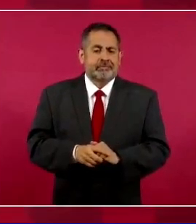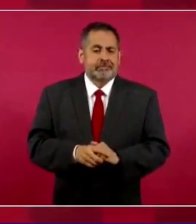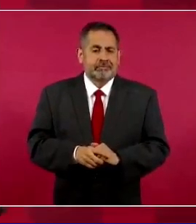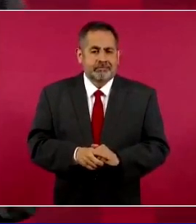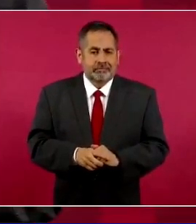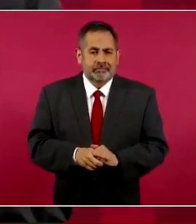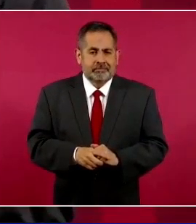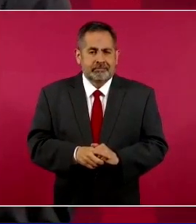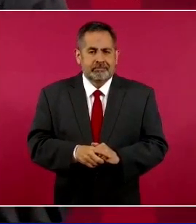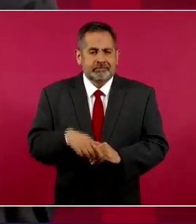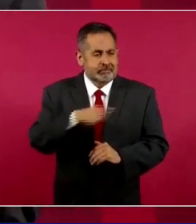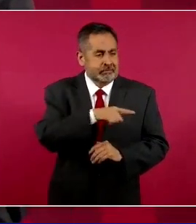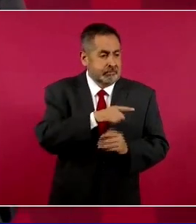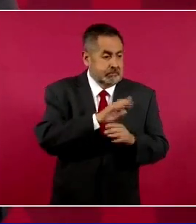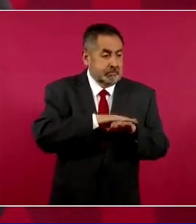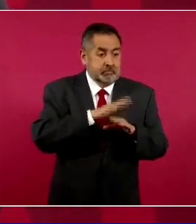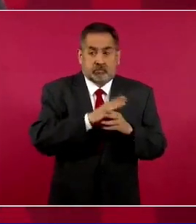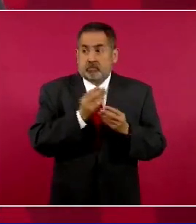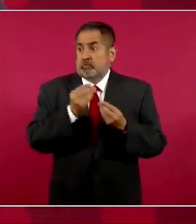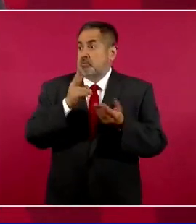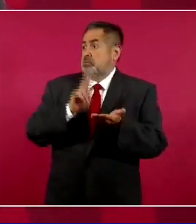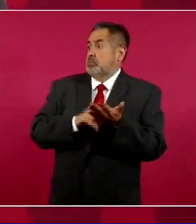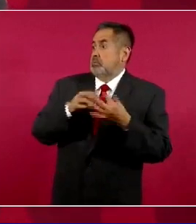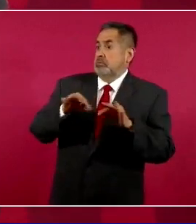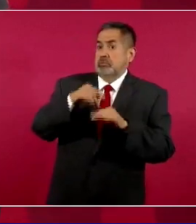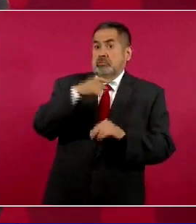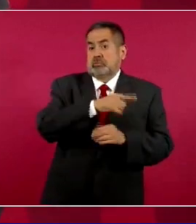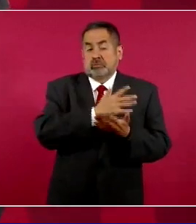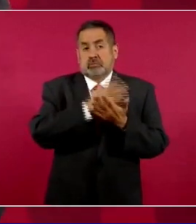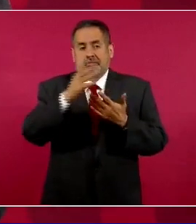se sobreestimen las cosas.